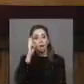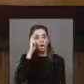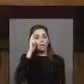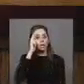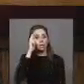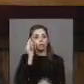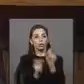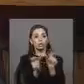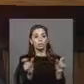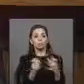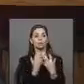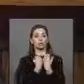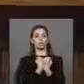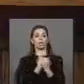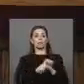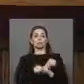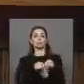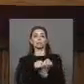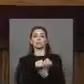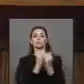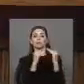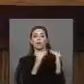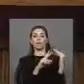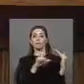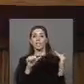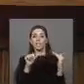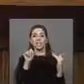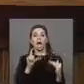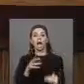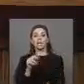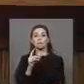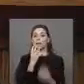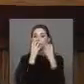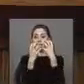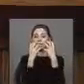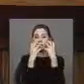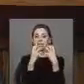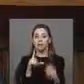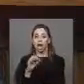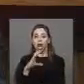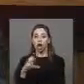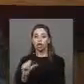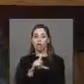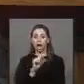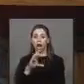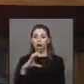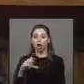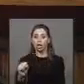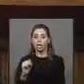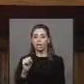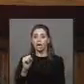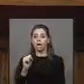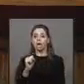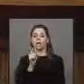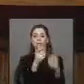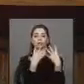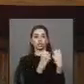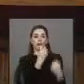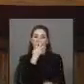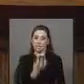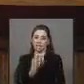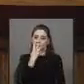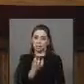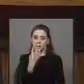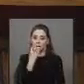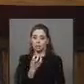recuerdo de quienes estaban cautivos en Villa Grimaldi. Los gritos eufóricos de Lorca, Lorca, que espetaban sus captores.